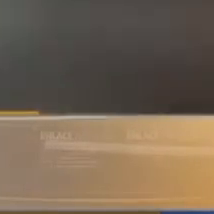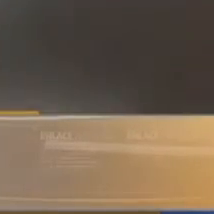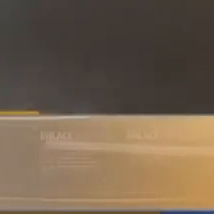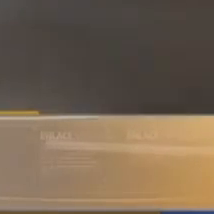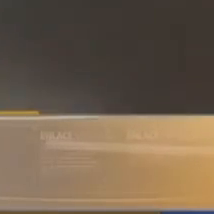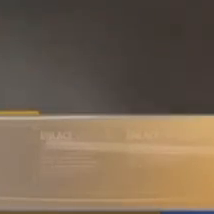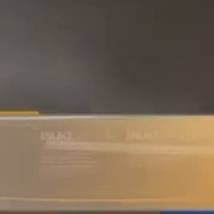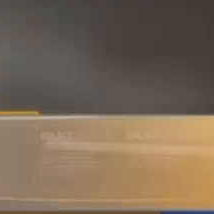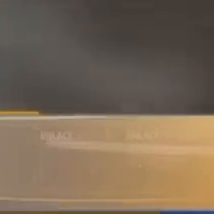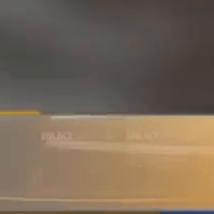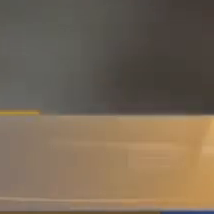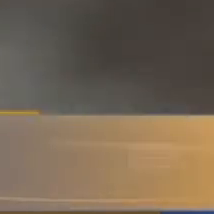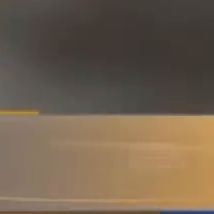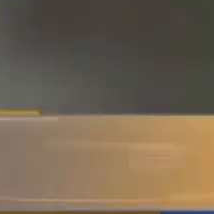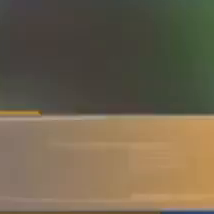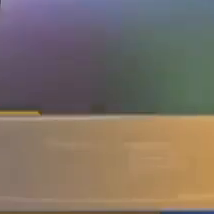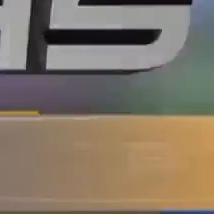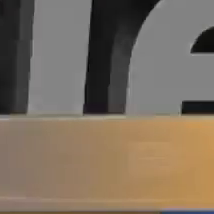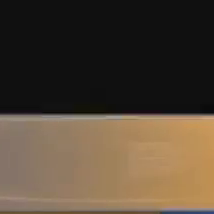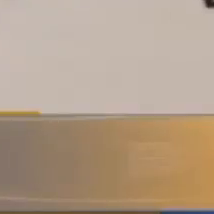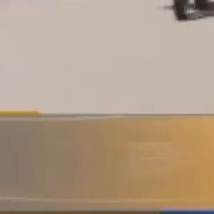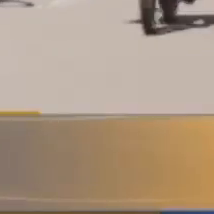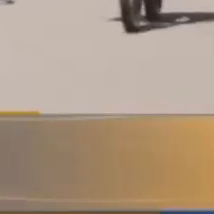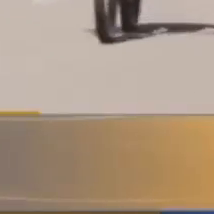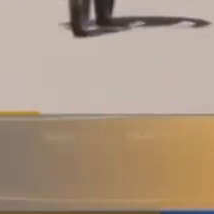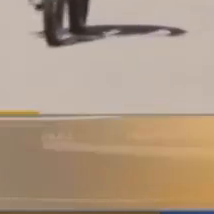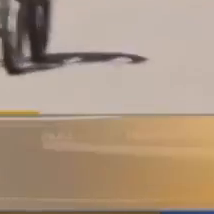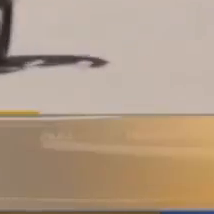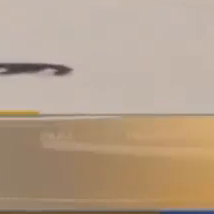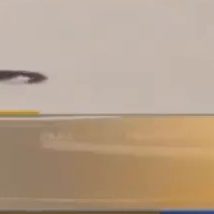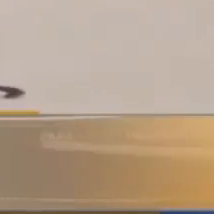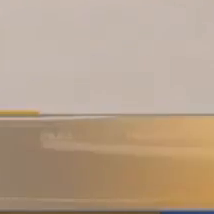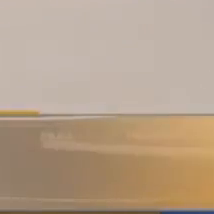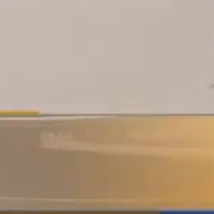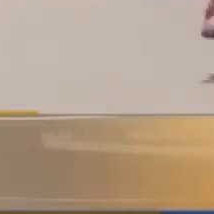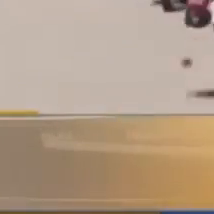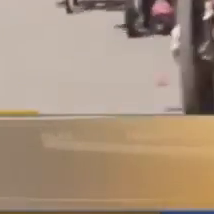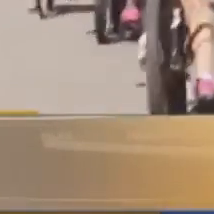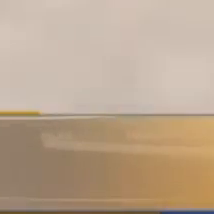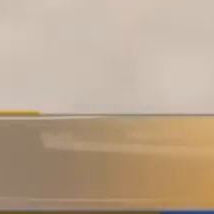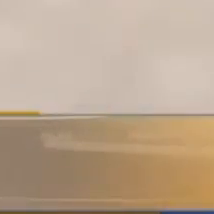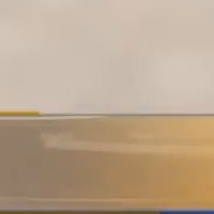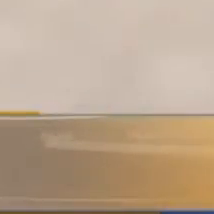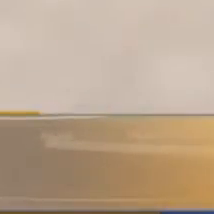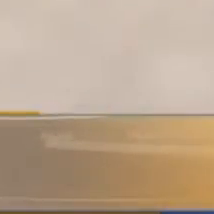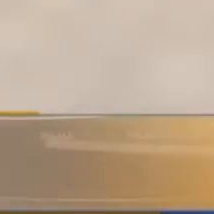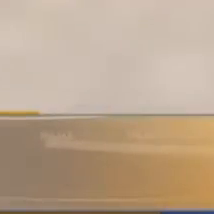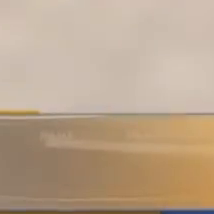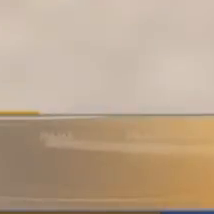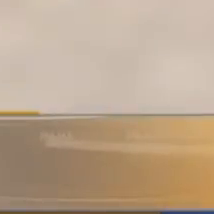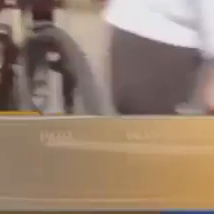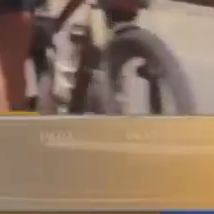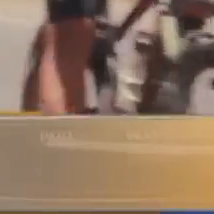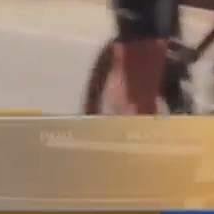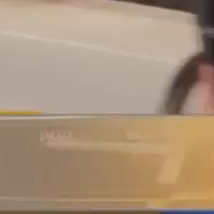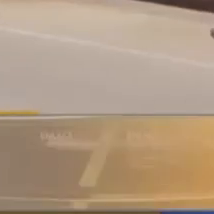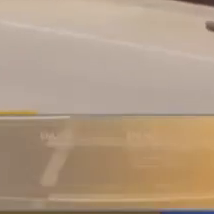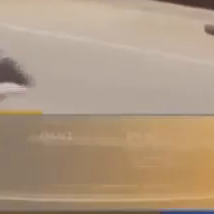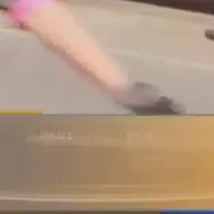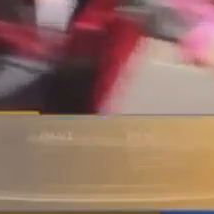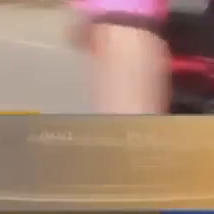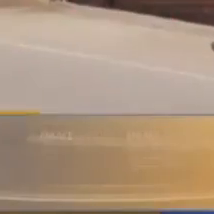los ladrones, como lo muestran estas imágenes. Luego de 9 kilómetros recorridos, terminó en Expoeventos el ciclopaseo que